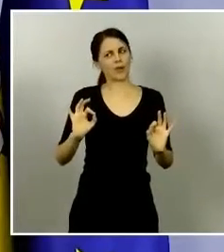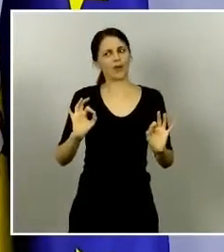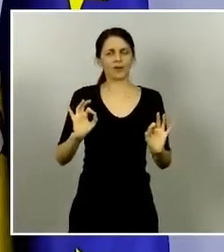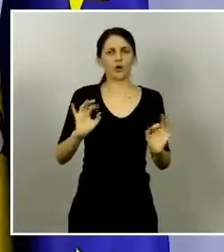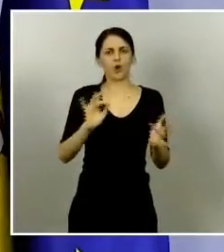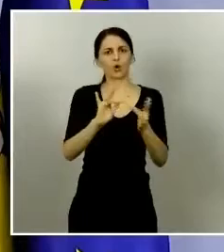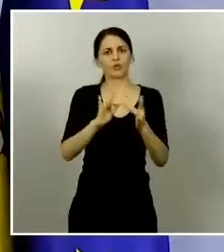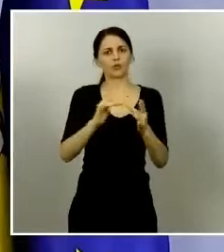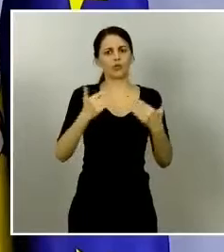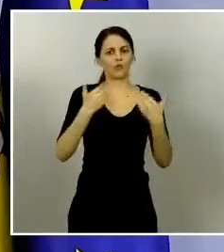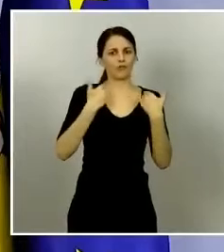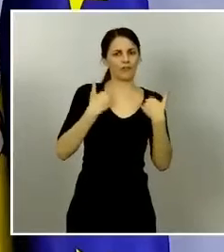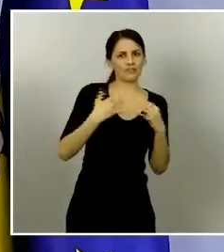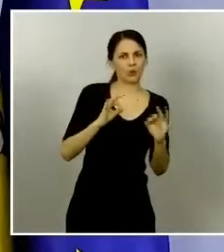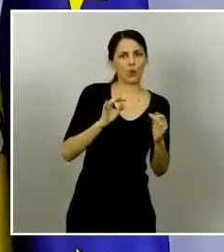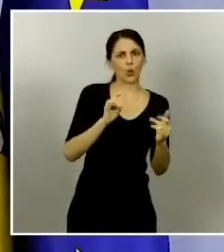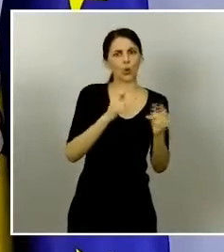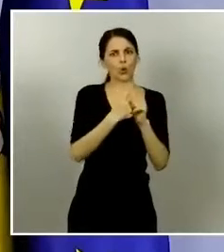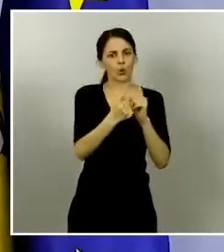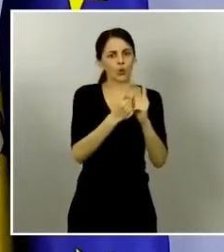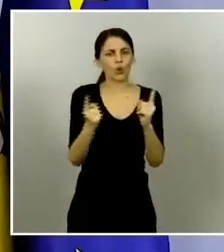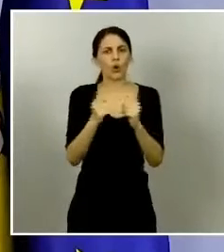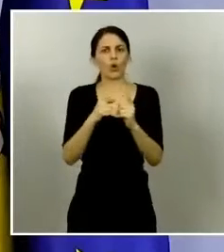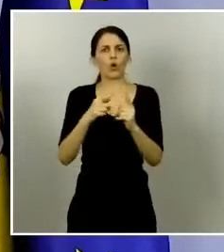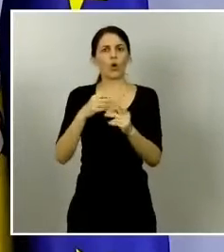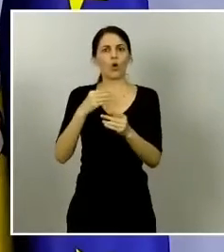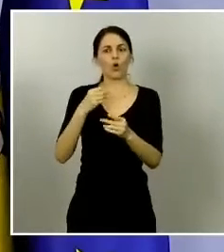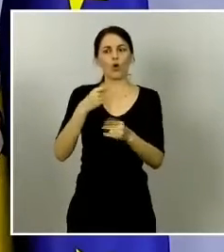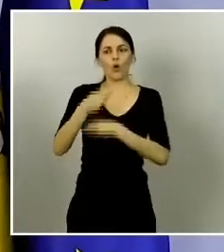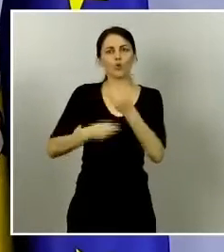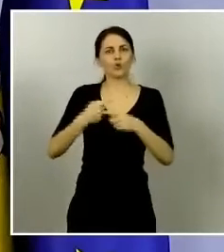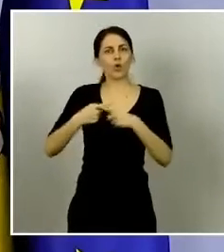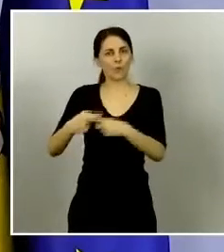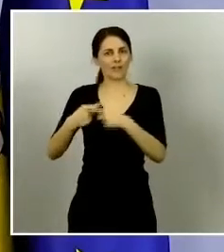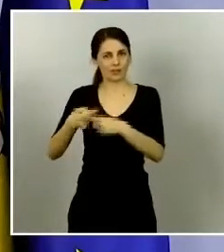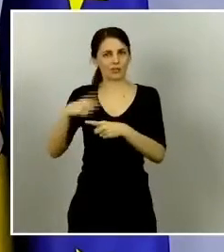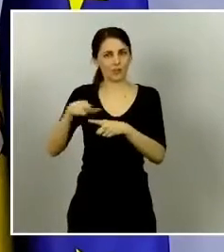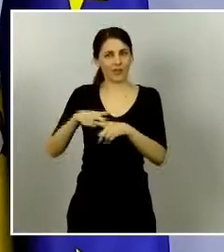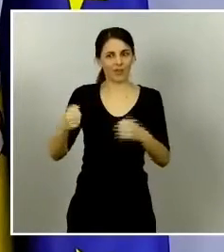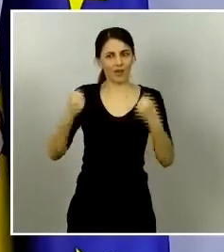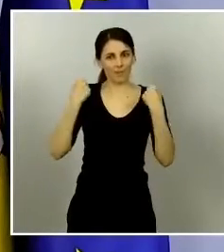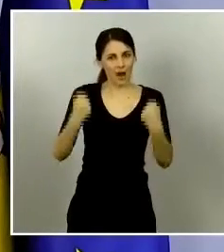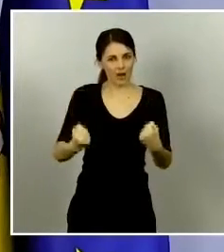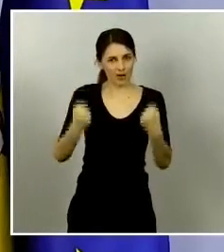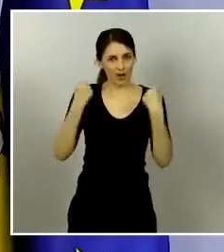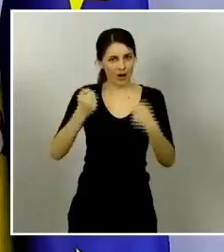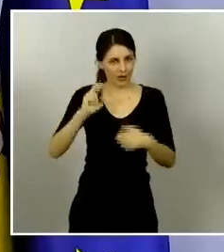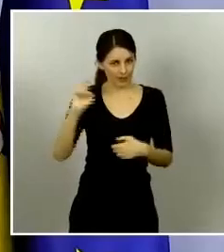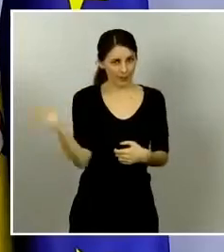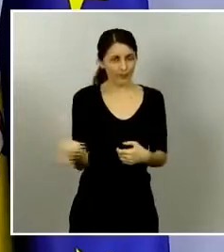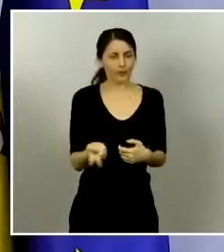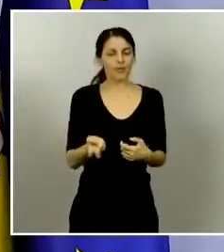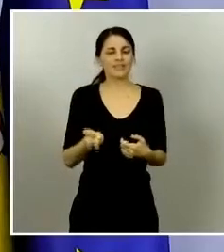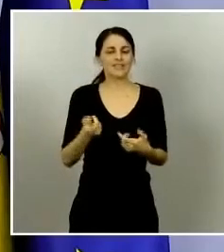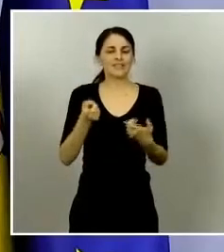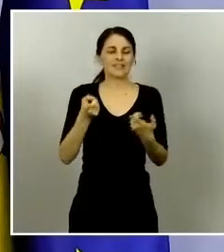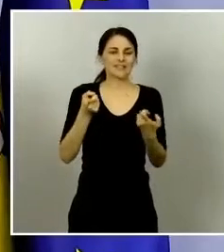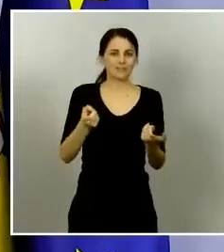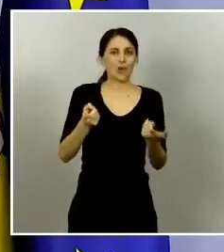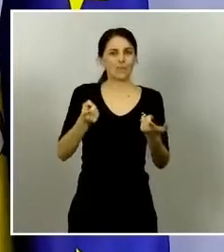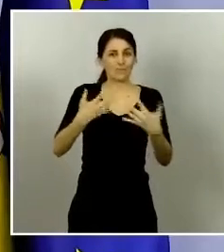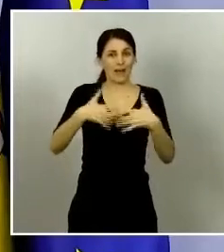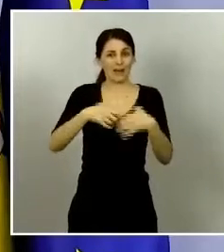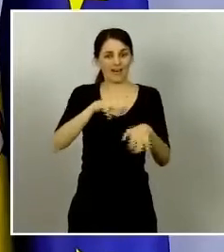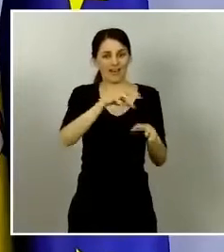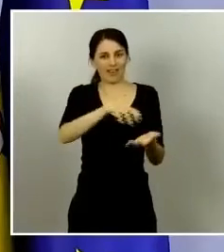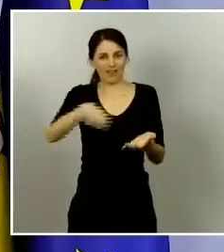unas instalaciones que requieren especial atención por el contacto físico que se puede producir, por el uso compartido de distintos elementos